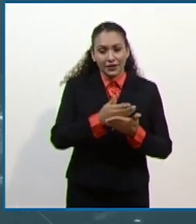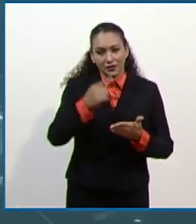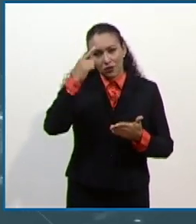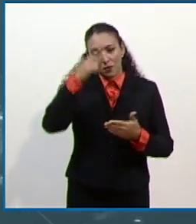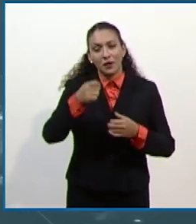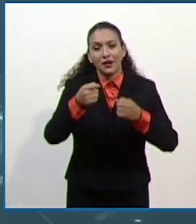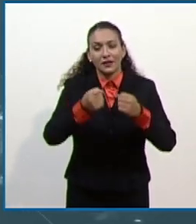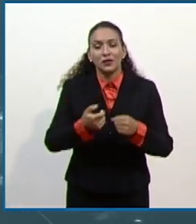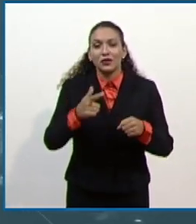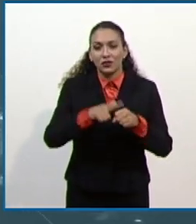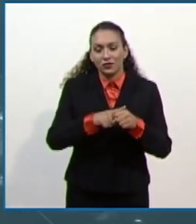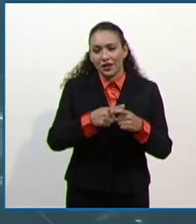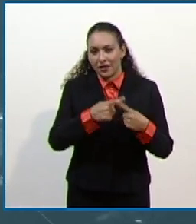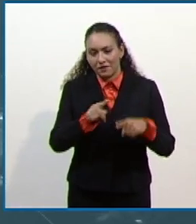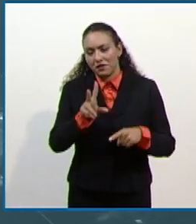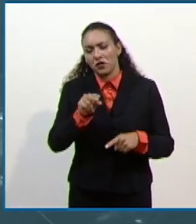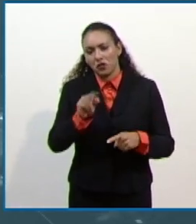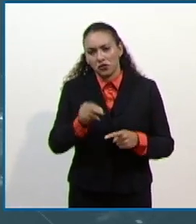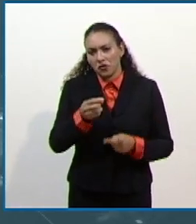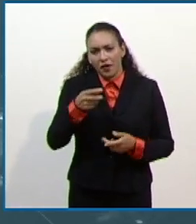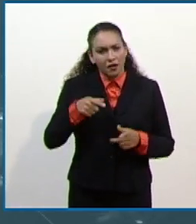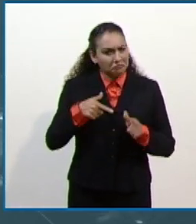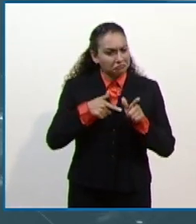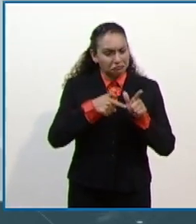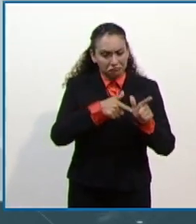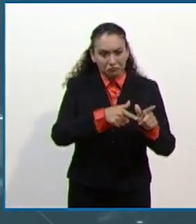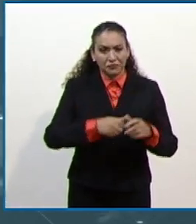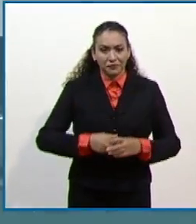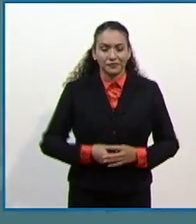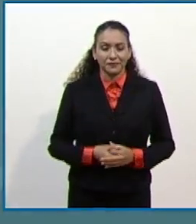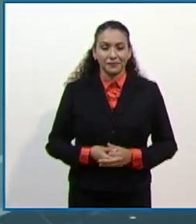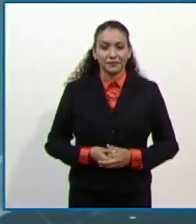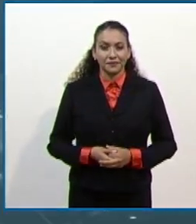seguridad social diferente, determinó la segunda sala.